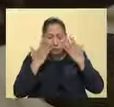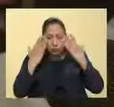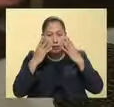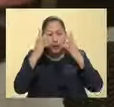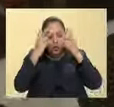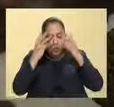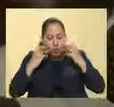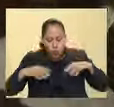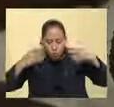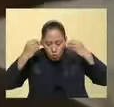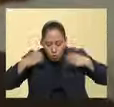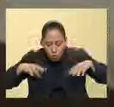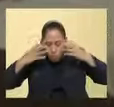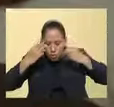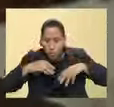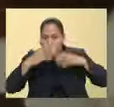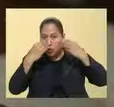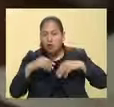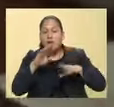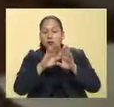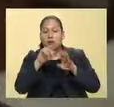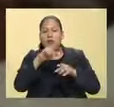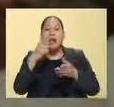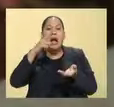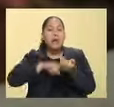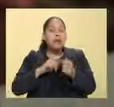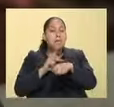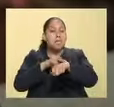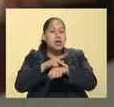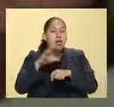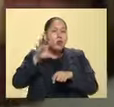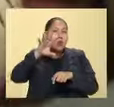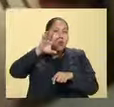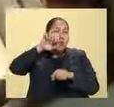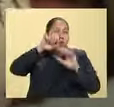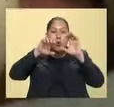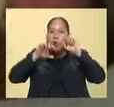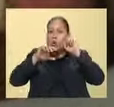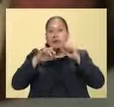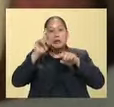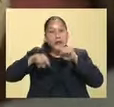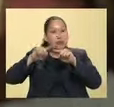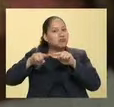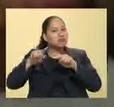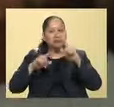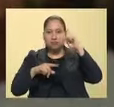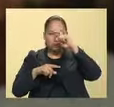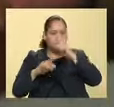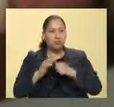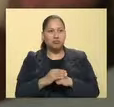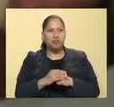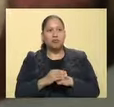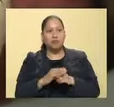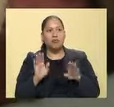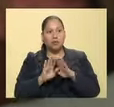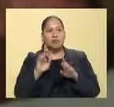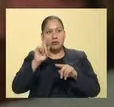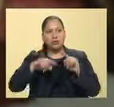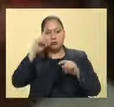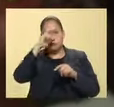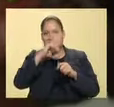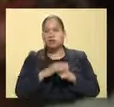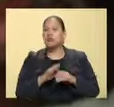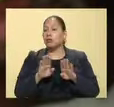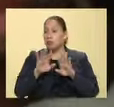que se quite todo esto, porque se mete a los poros y no, para quitarlo de veras es un merequetengue, ¿eh? Ya lo creo,